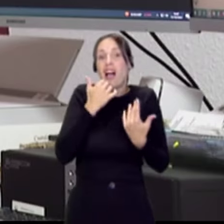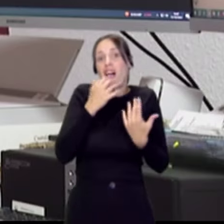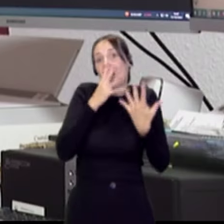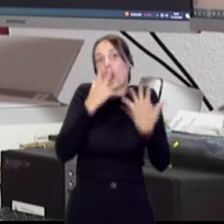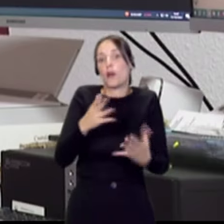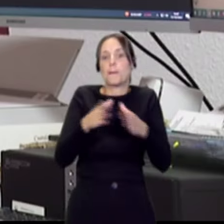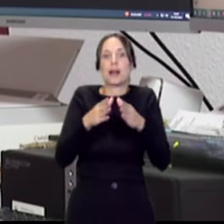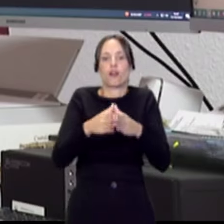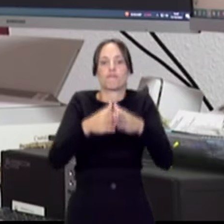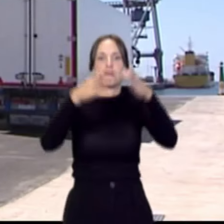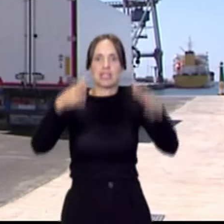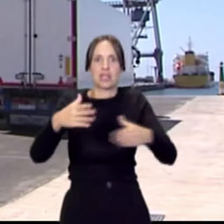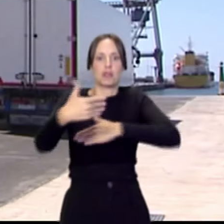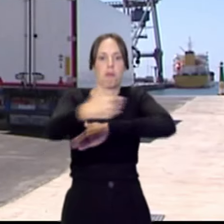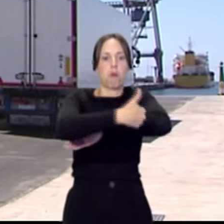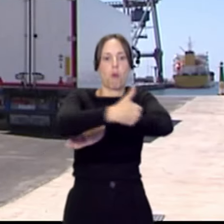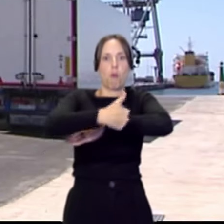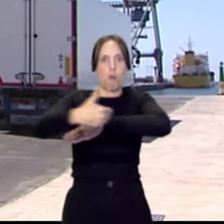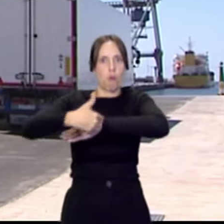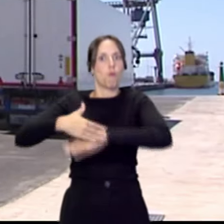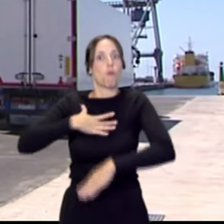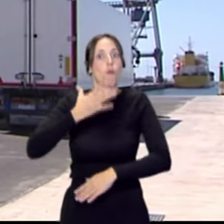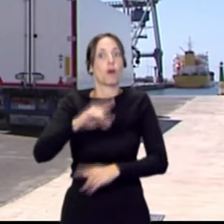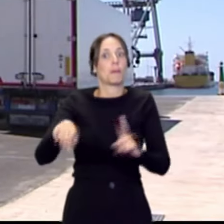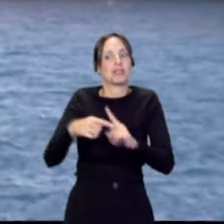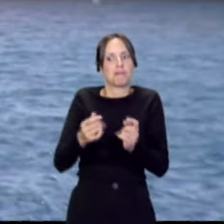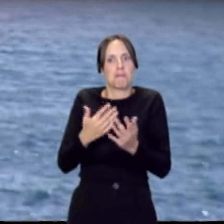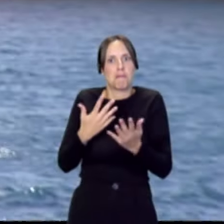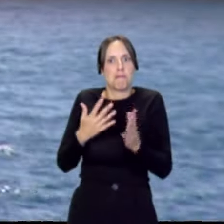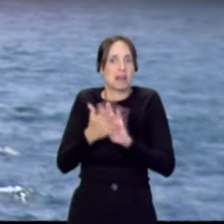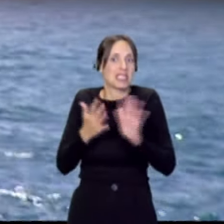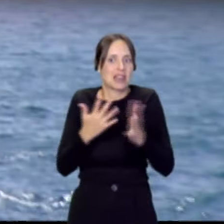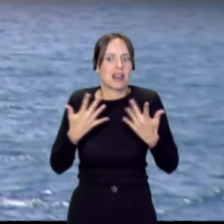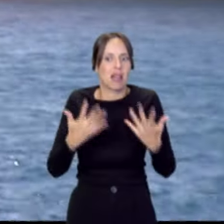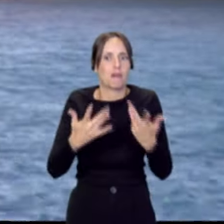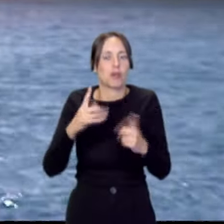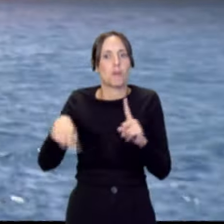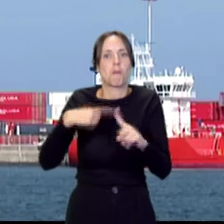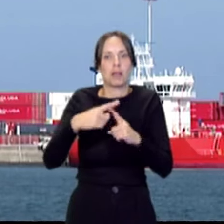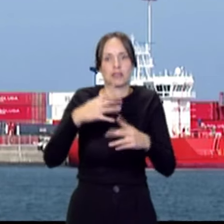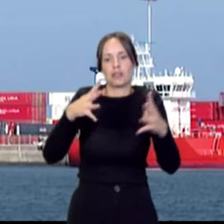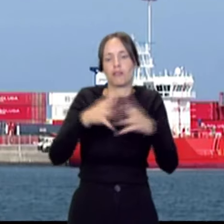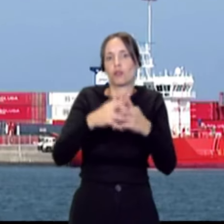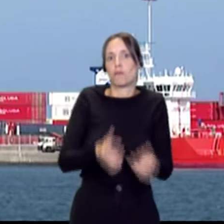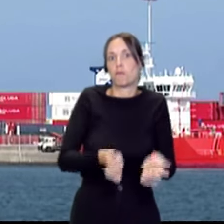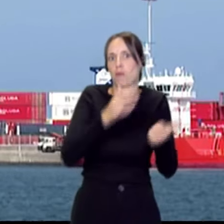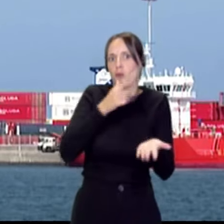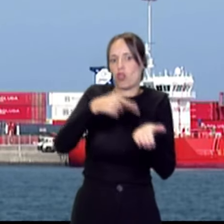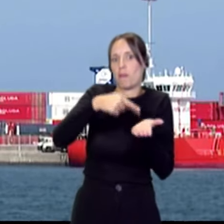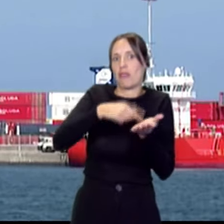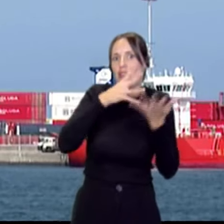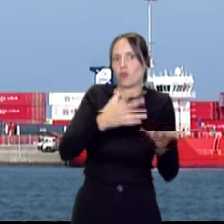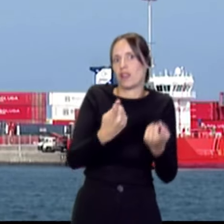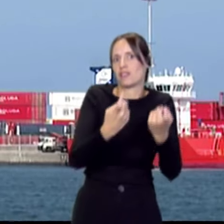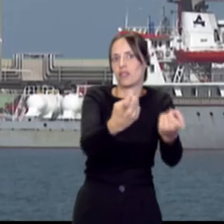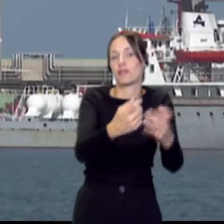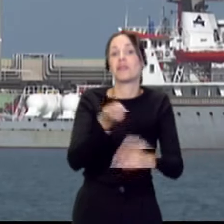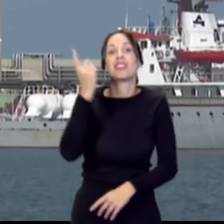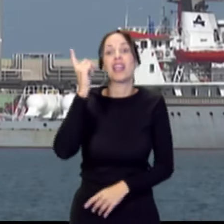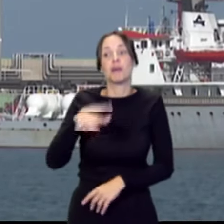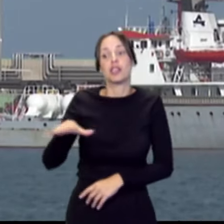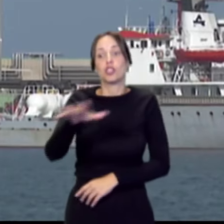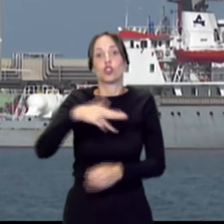mayor número de embarcaciones. Y sobre todo tener una mayor agilidad y una mayor infraestructura destinada a la demanda actual. También ofrecerá un nuevo espacio para la descarga